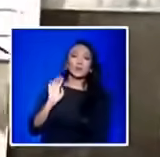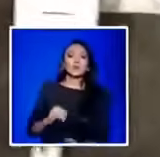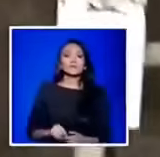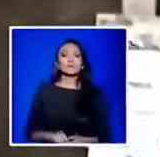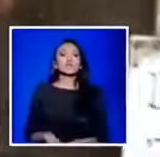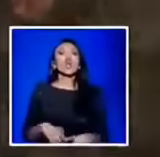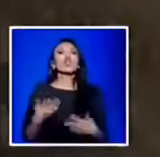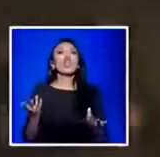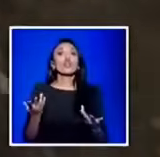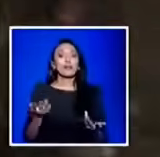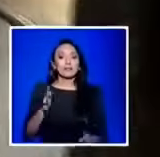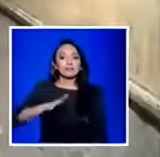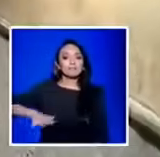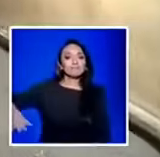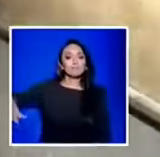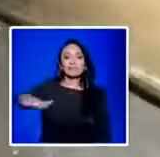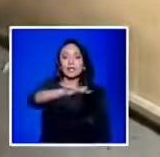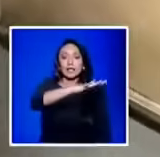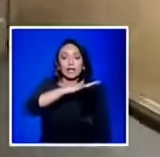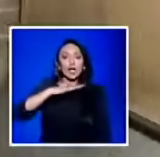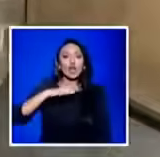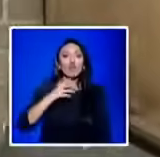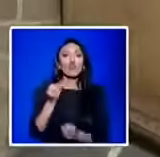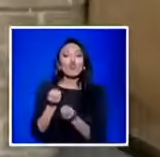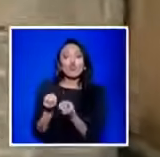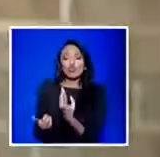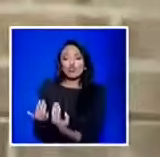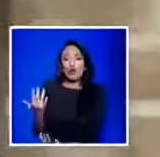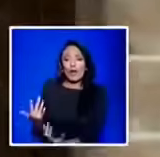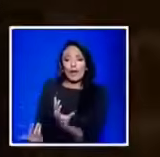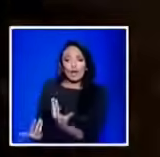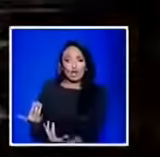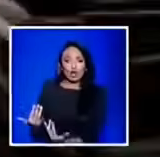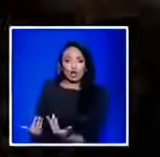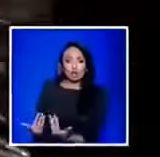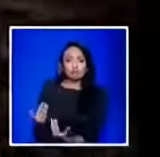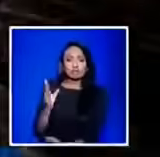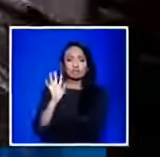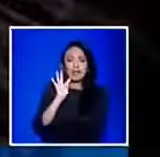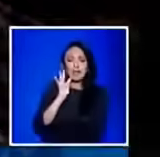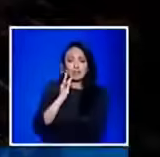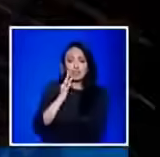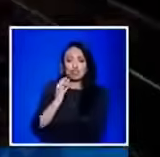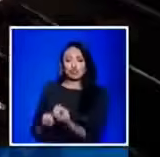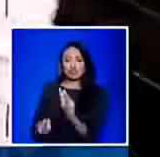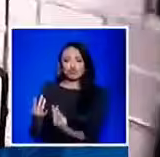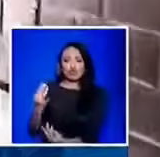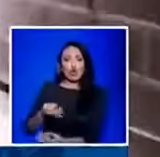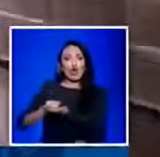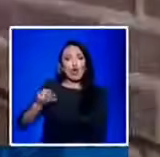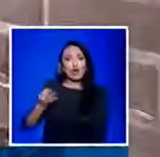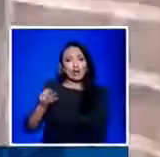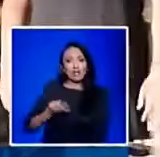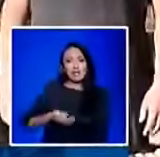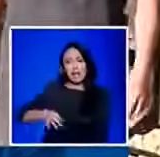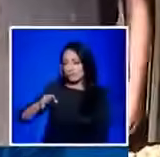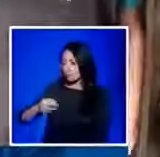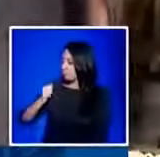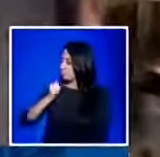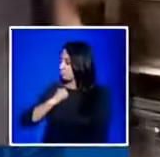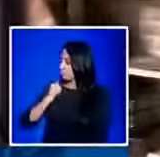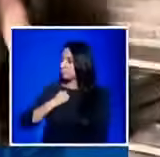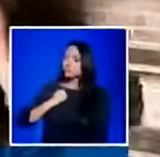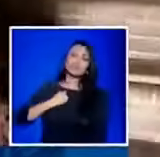dónde está el fuego donde entran estos bizcochitos deliciosos, originales, auténtico